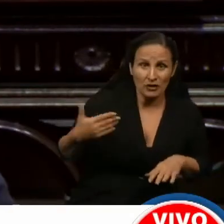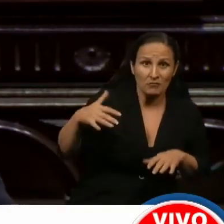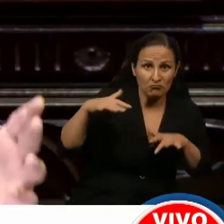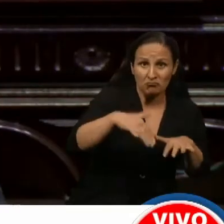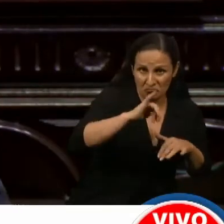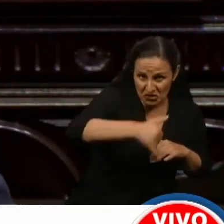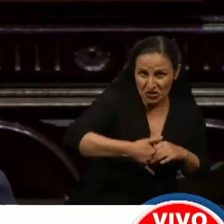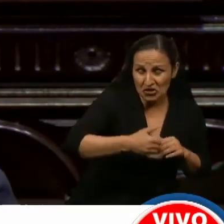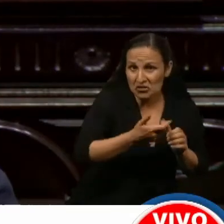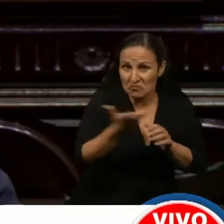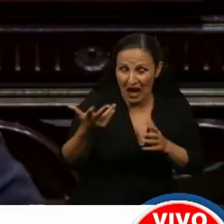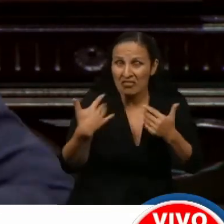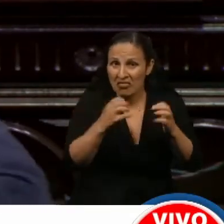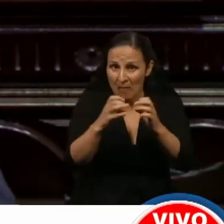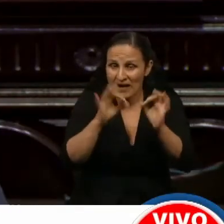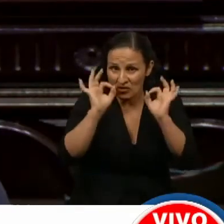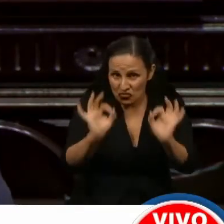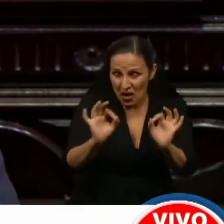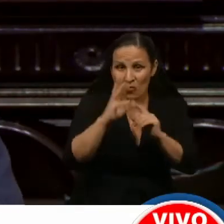¿no? Entonces